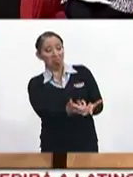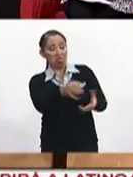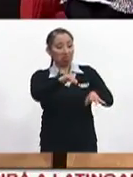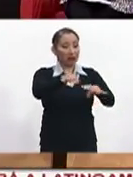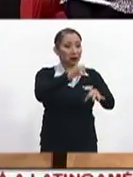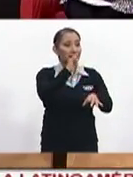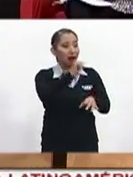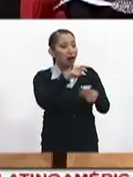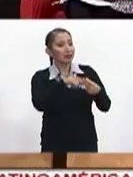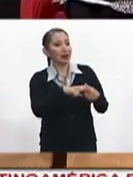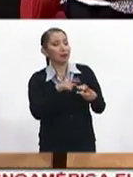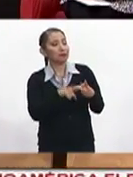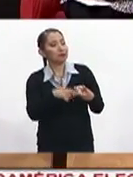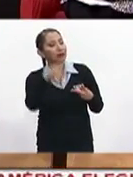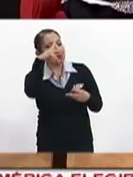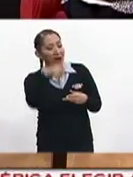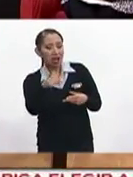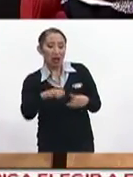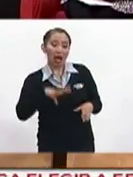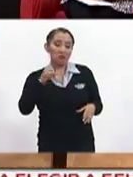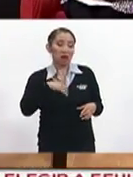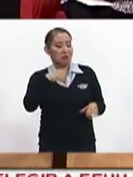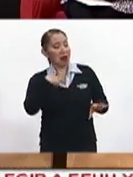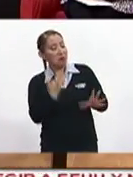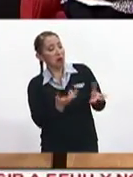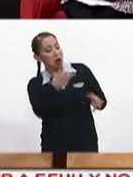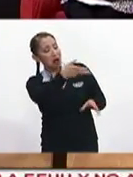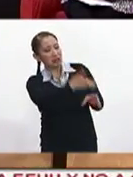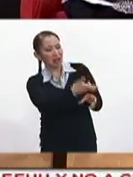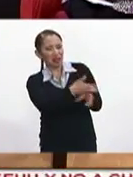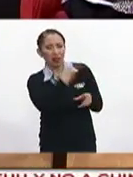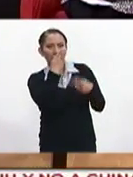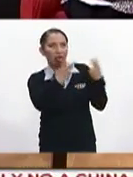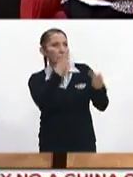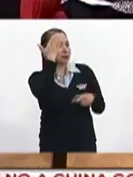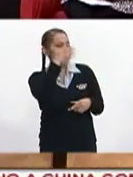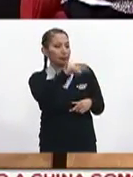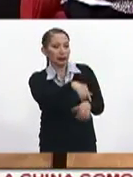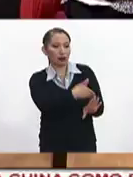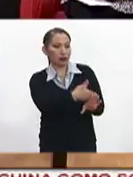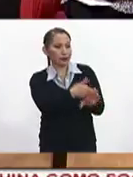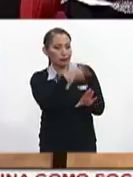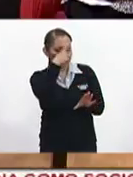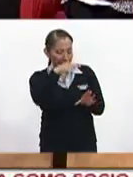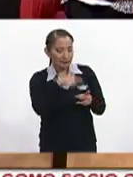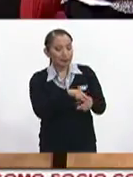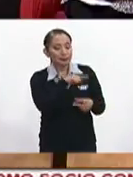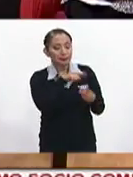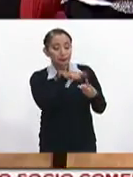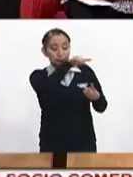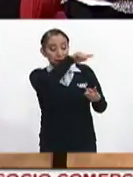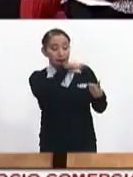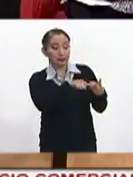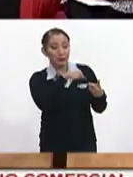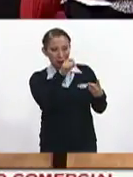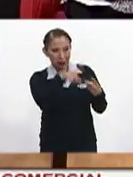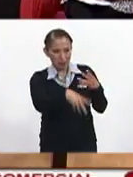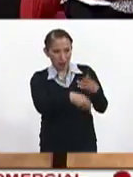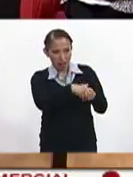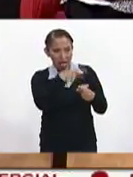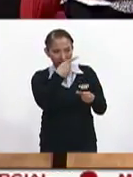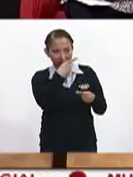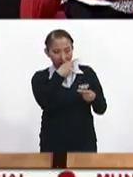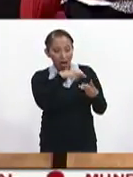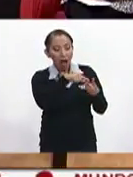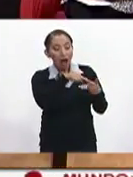trabajo, que México se aprovecha de Estados Unidos, vamos, toda esta retórica que ya conocemos. Pero aunado a esta